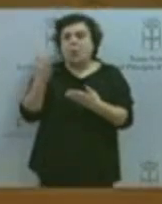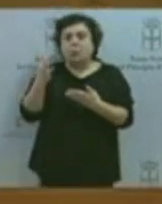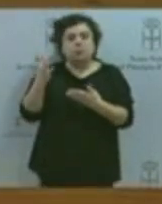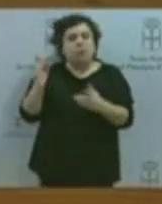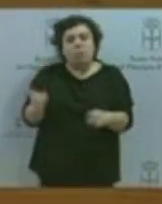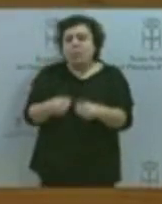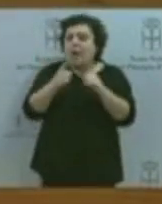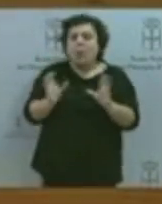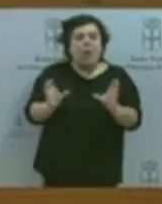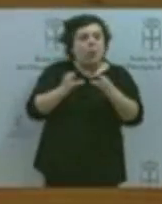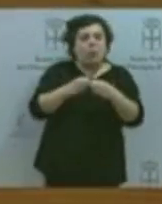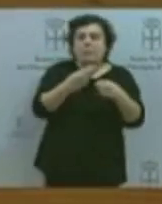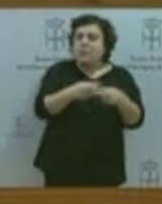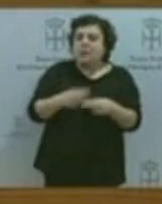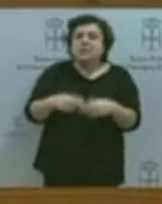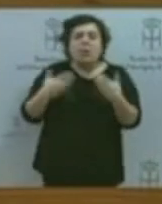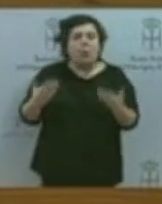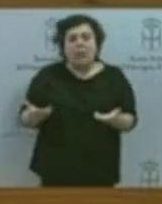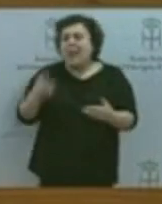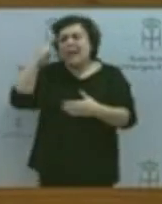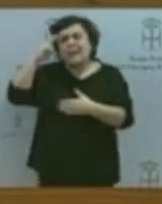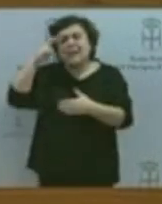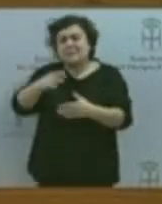del Consejo de Gobierno.